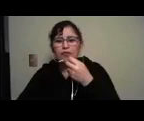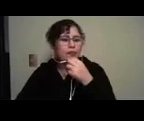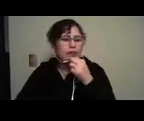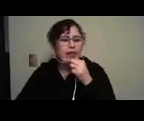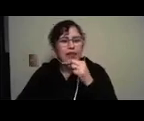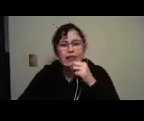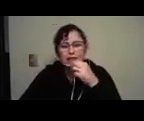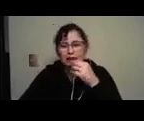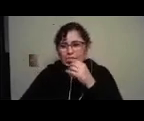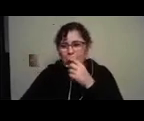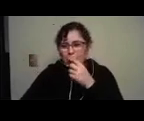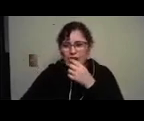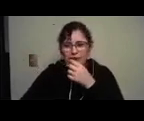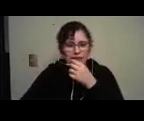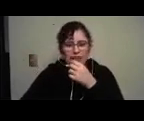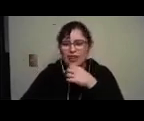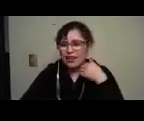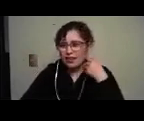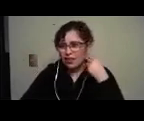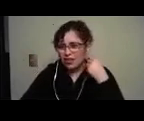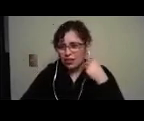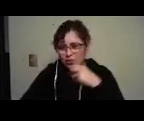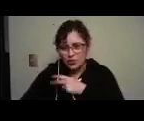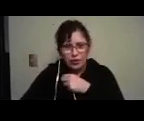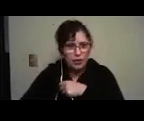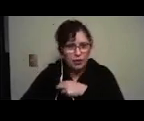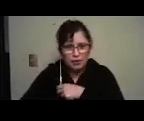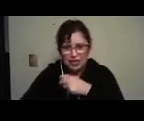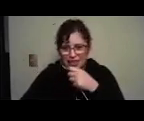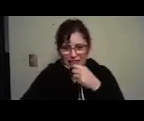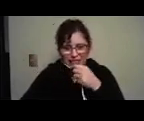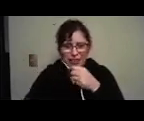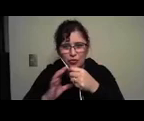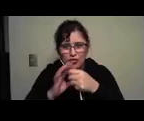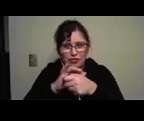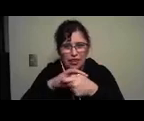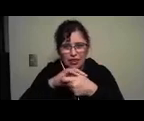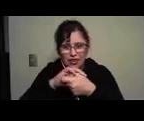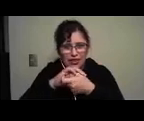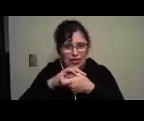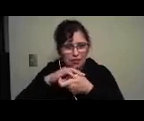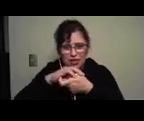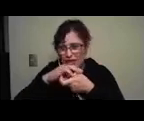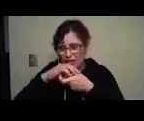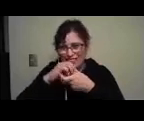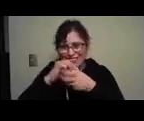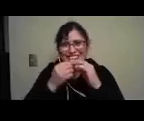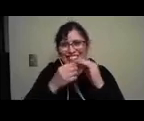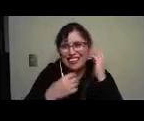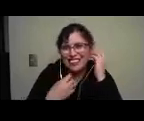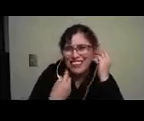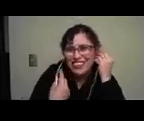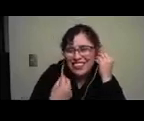Sí, adelante. Sí, Bárbara por acá. Es que estoy teniendo mucho problema con mi internet y escucho al final casi la mitad de lo que